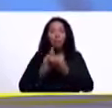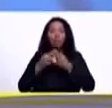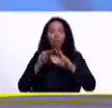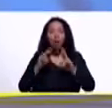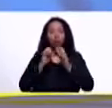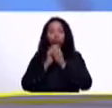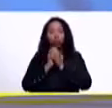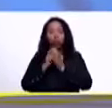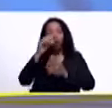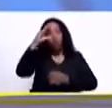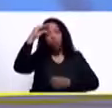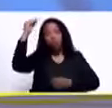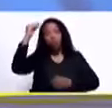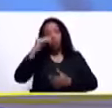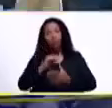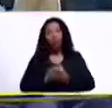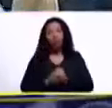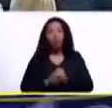nuestro Señor.